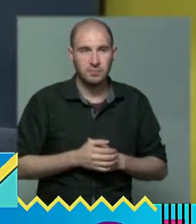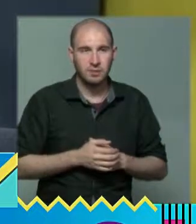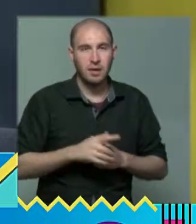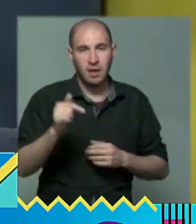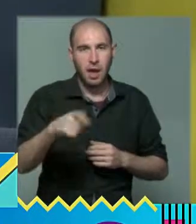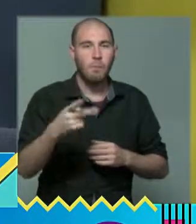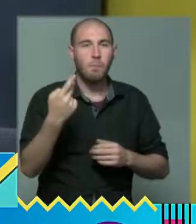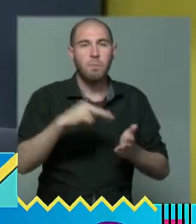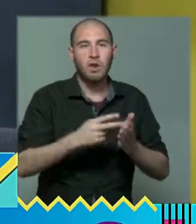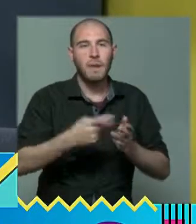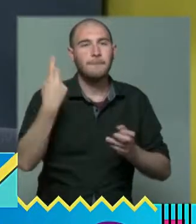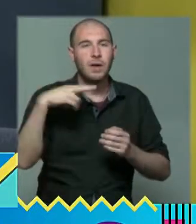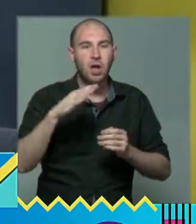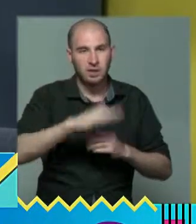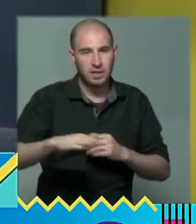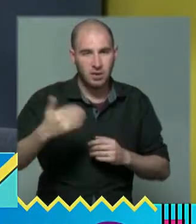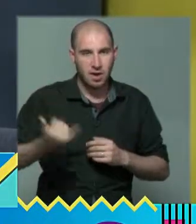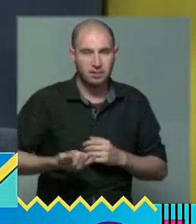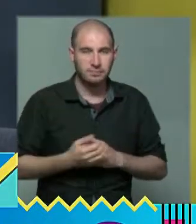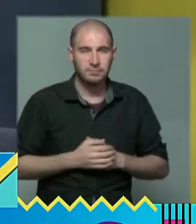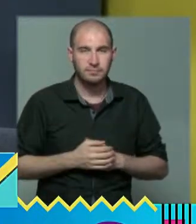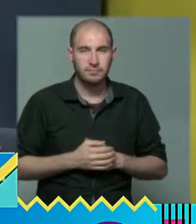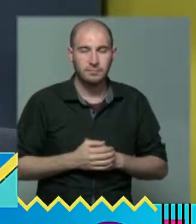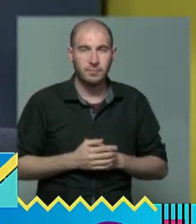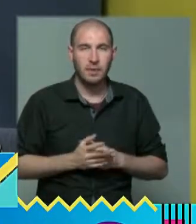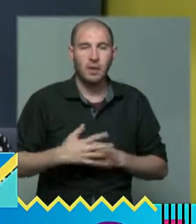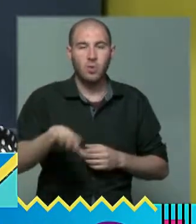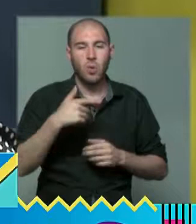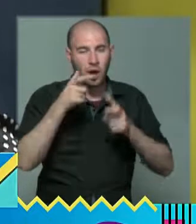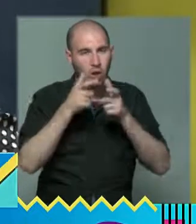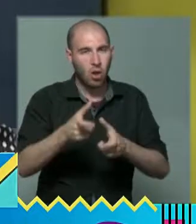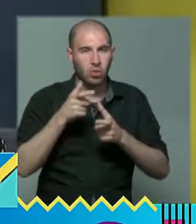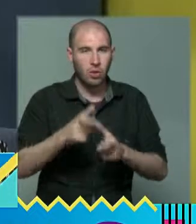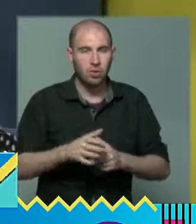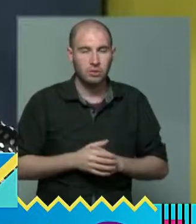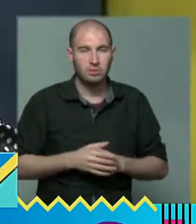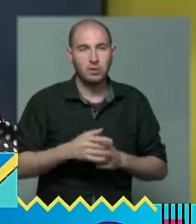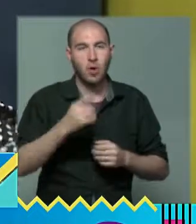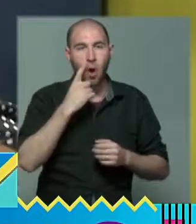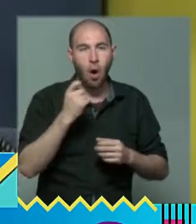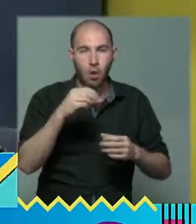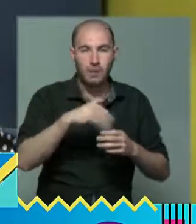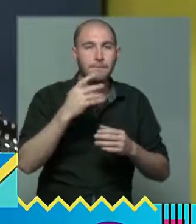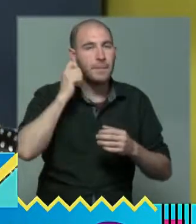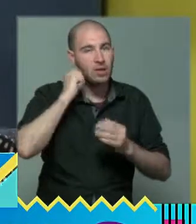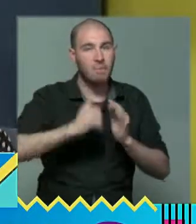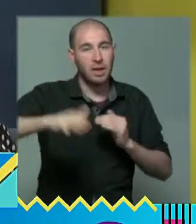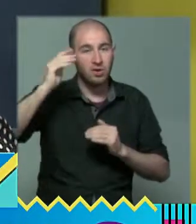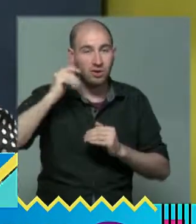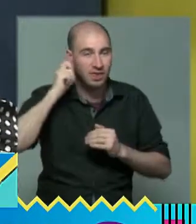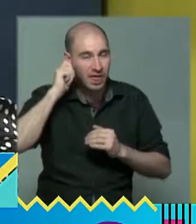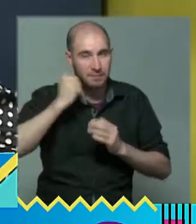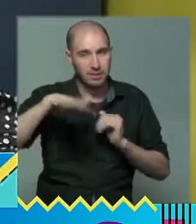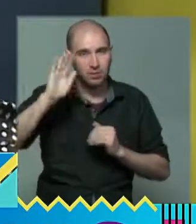mayor cantidad de agresores sexuales que nosotros tenemos, en un ambiente controlado, entre hombres mayores de edad